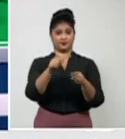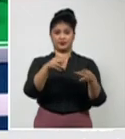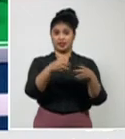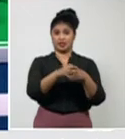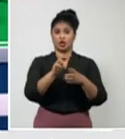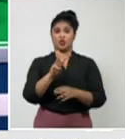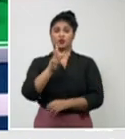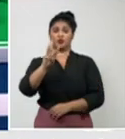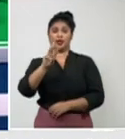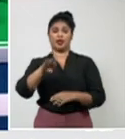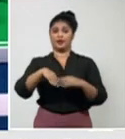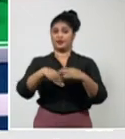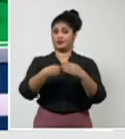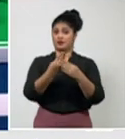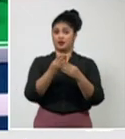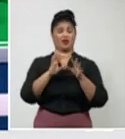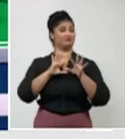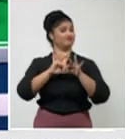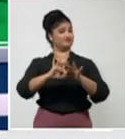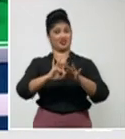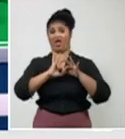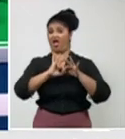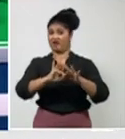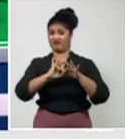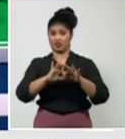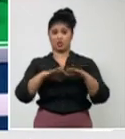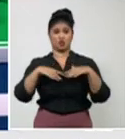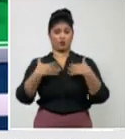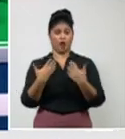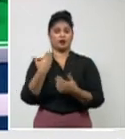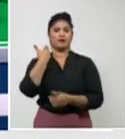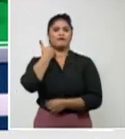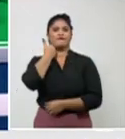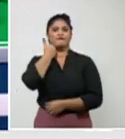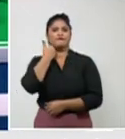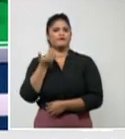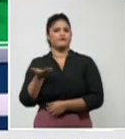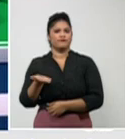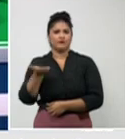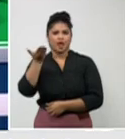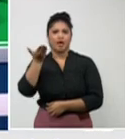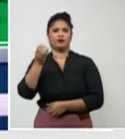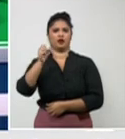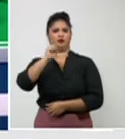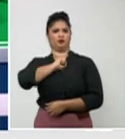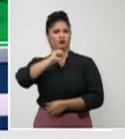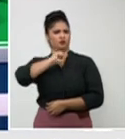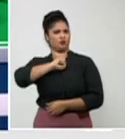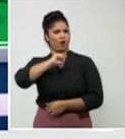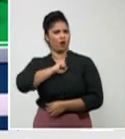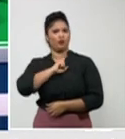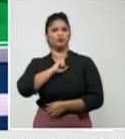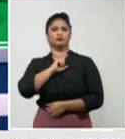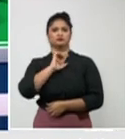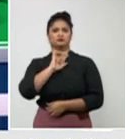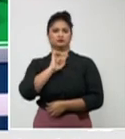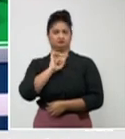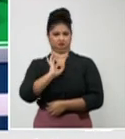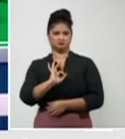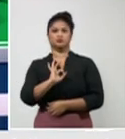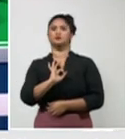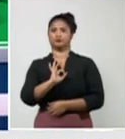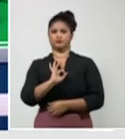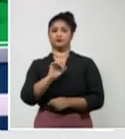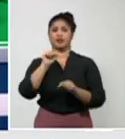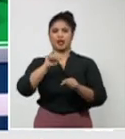síntomas iniciales fueron fiebre, tos, falta de aire y toma del estado general, muy característico